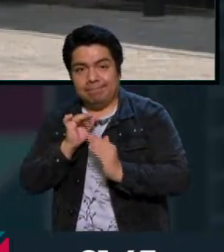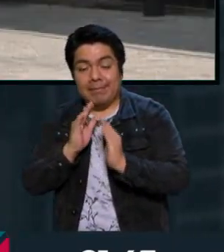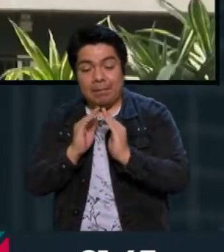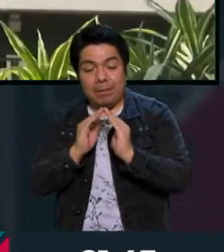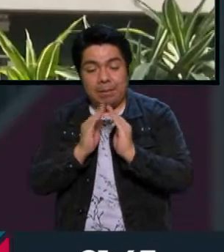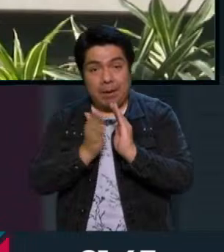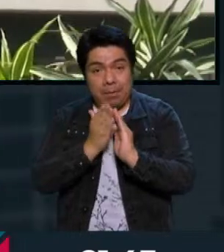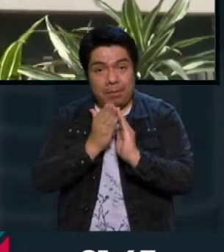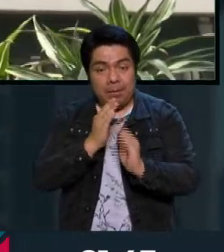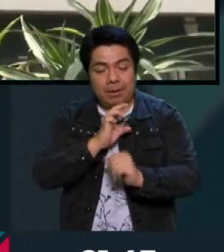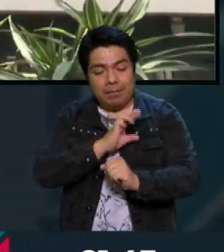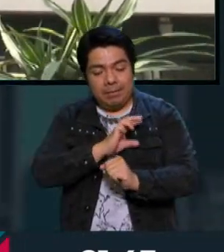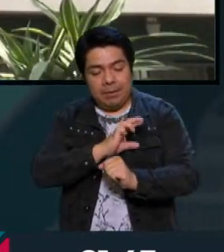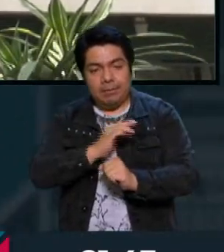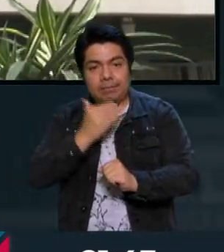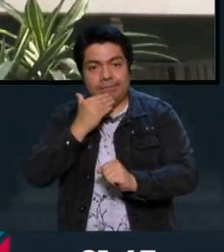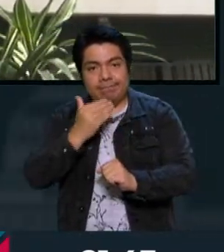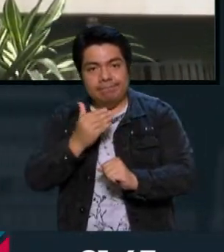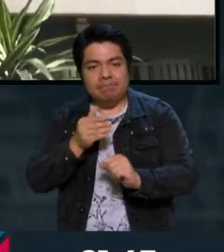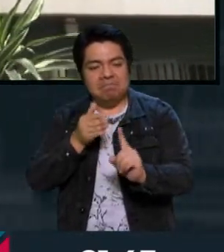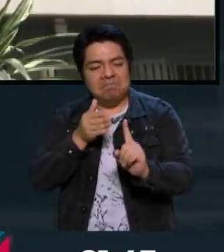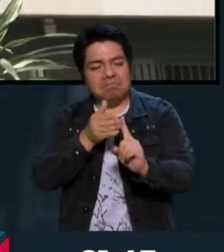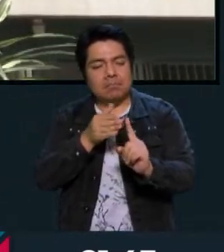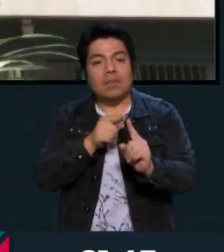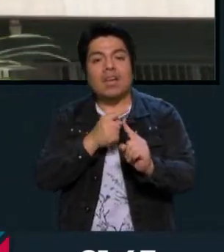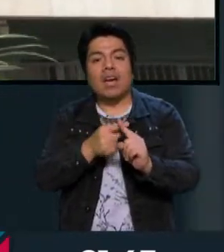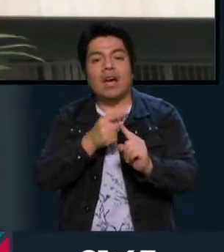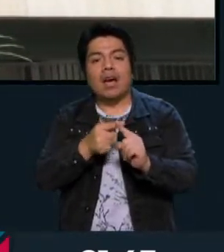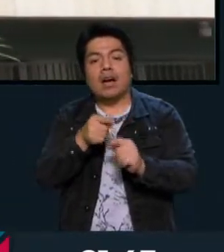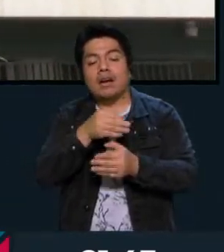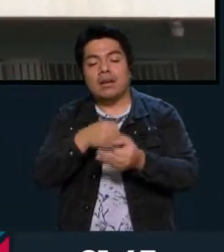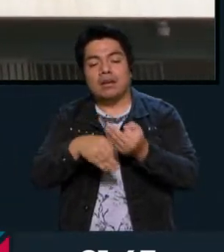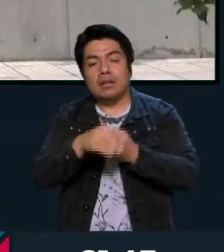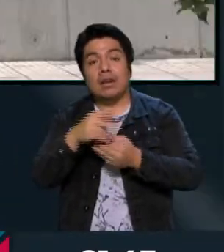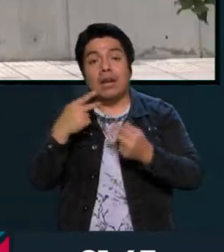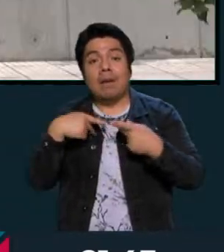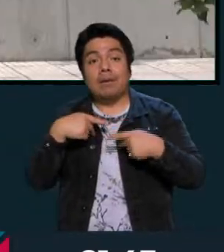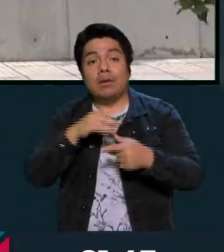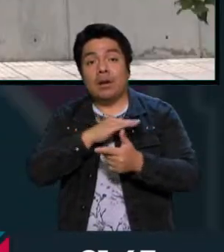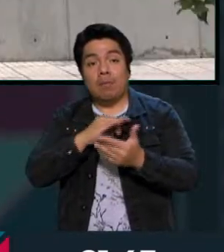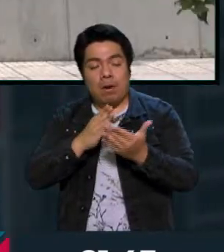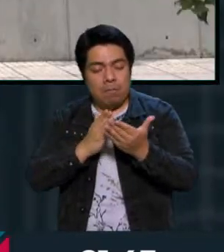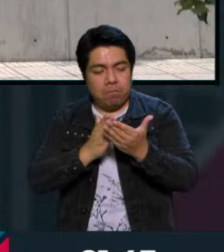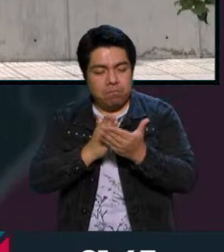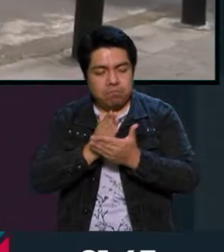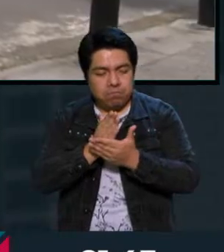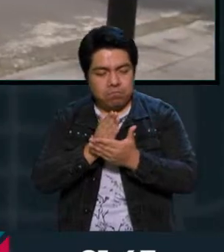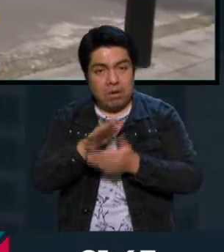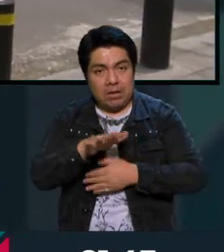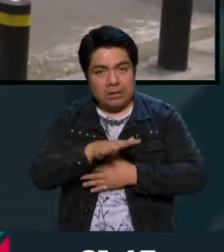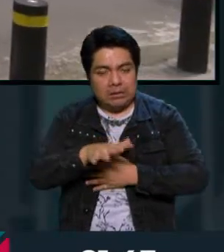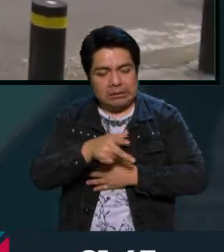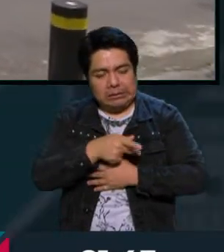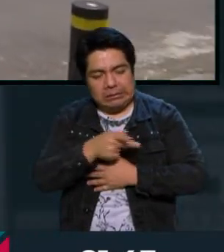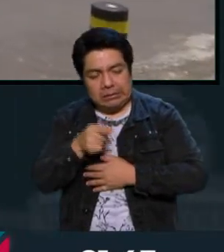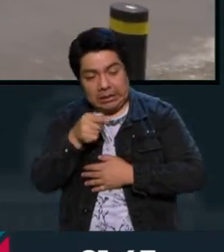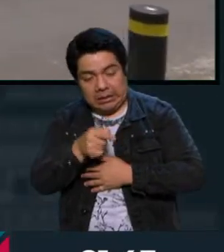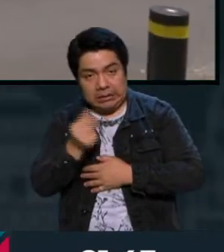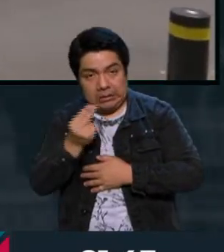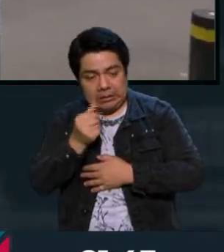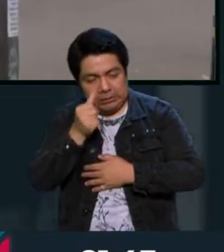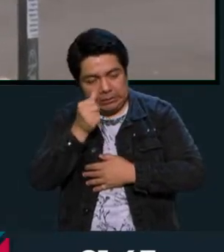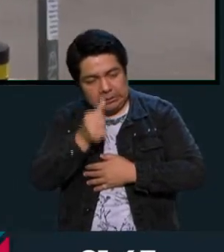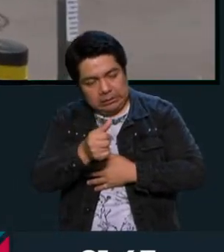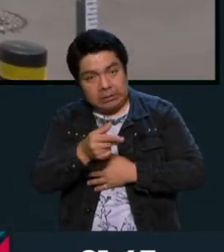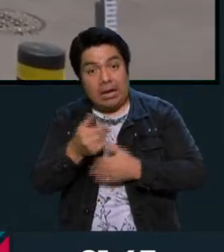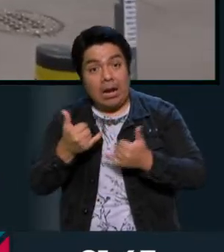en arrendamiento arrendamiento asequible destinado a los sectores menos favorecidos, es decir,